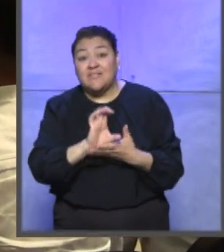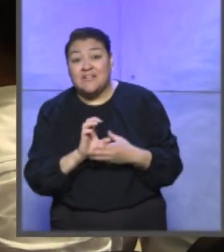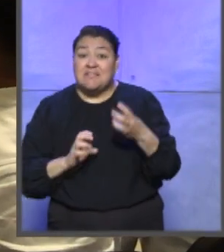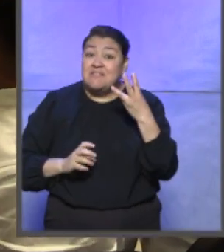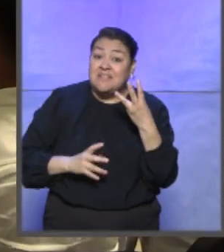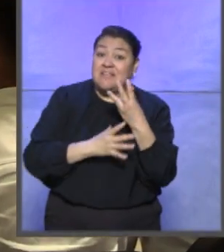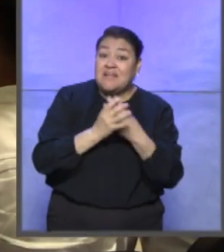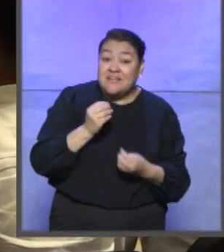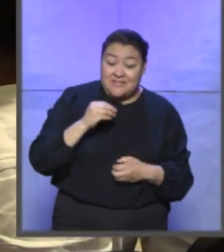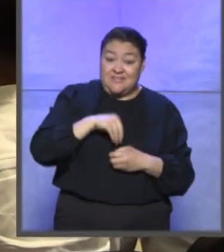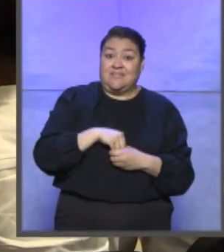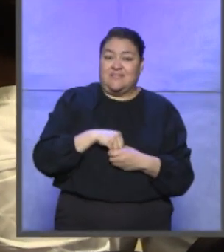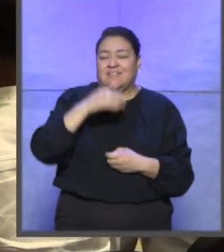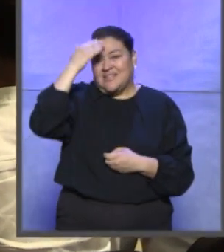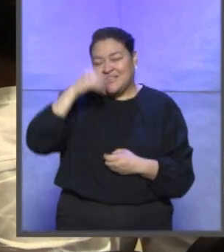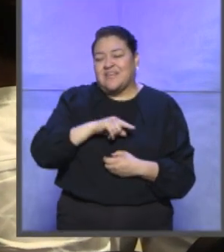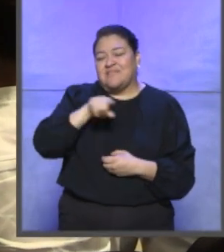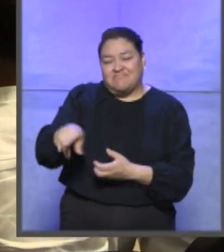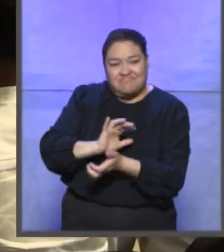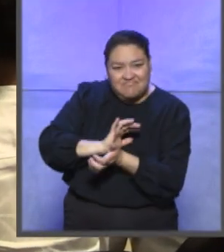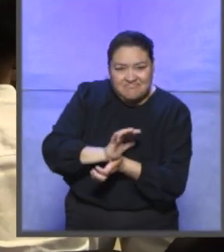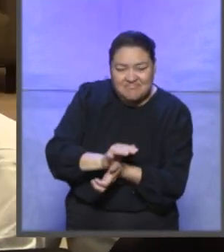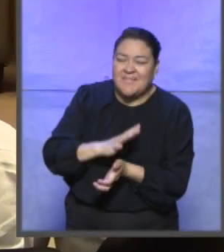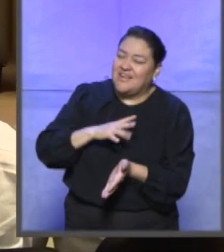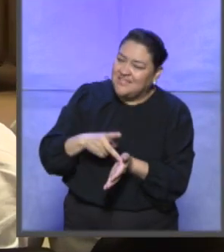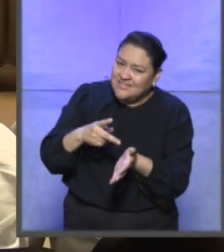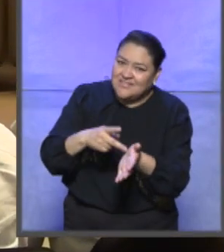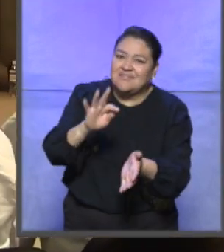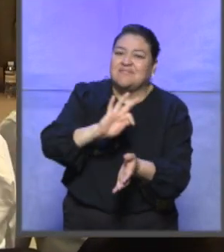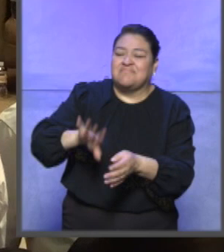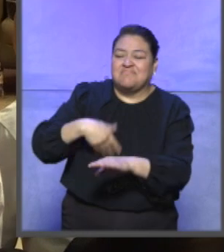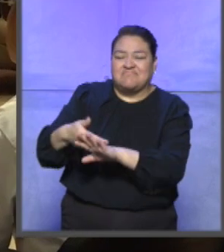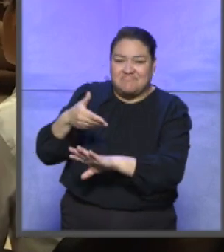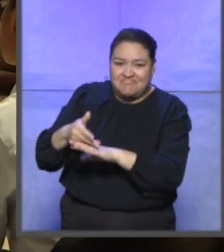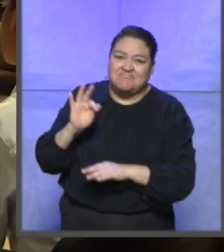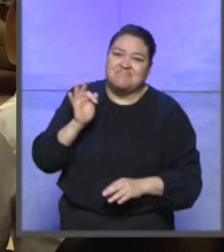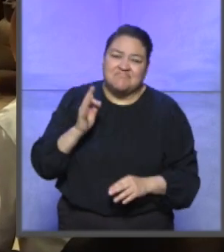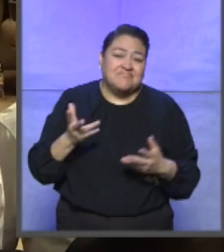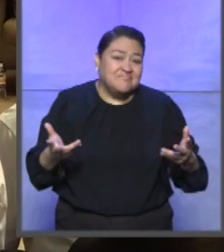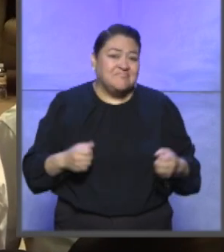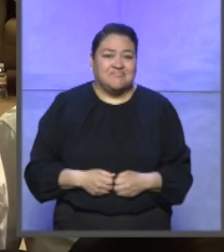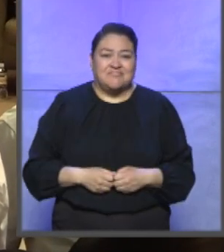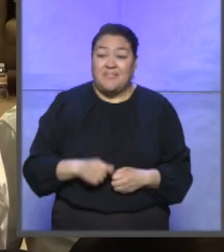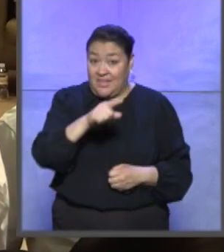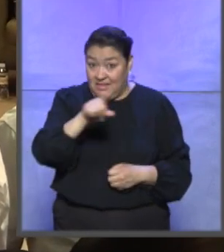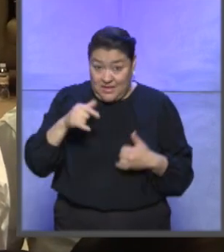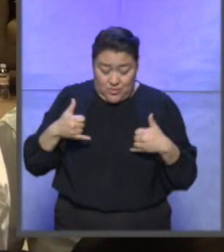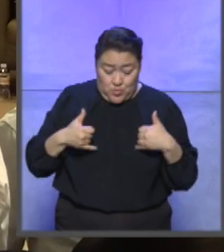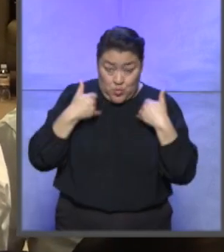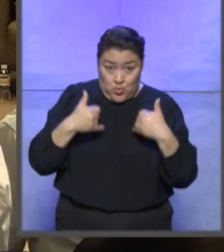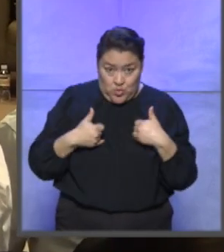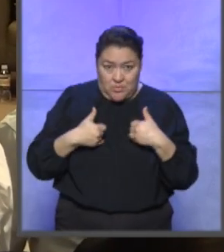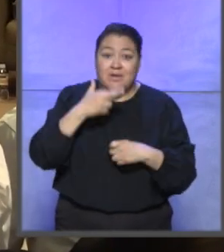alguna discapacidad. Entonces sabemos que la discriminación está ahí, está latente y pudiera ser de manera permanente. Pues como